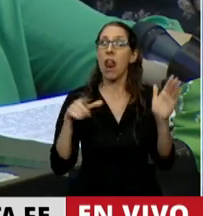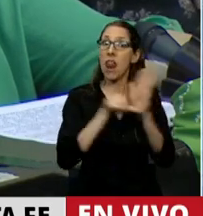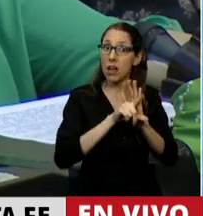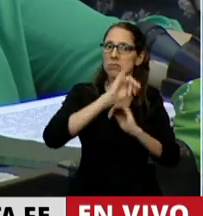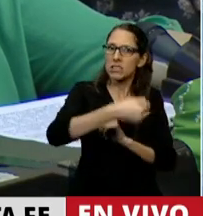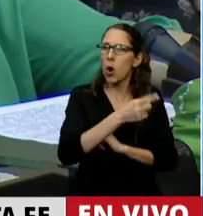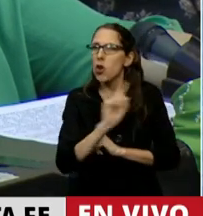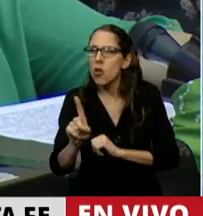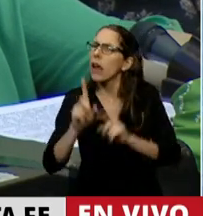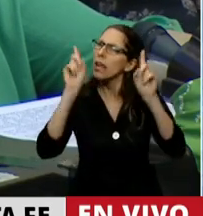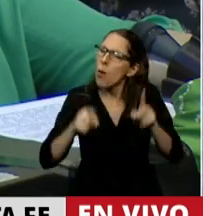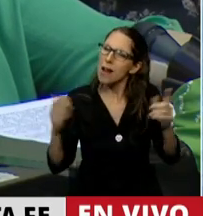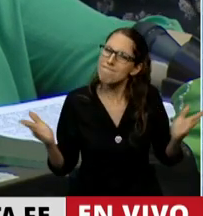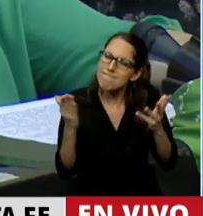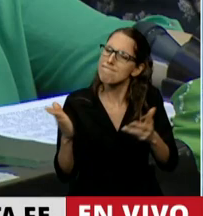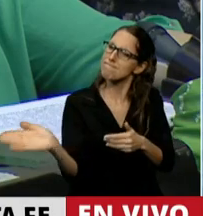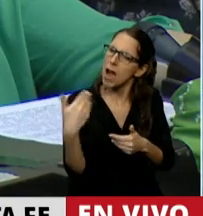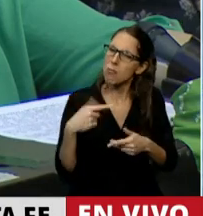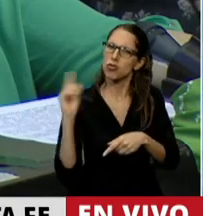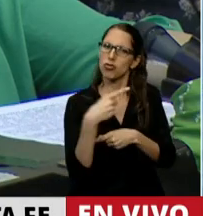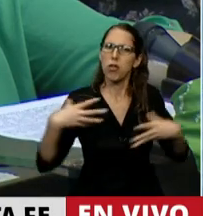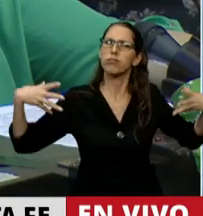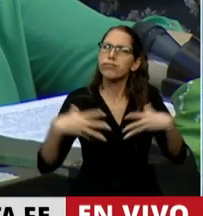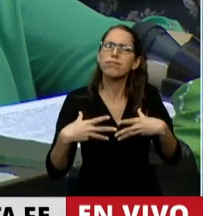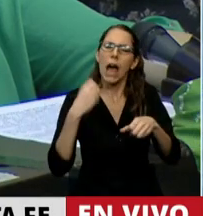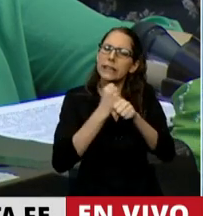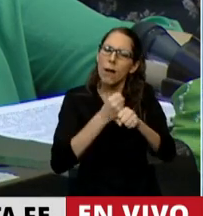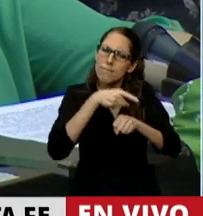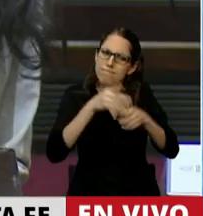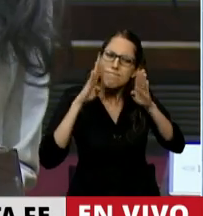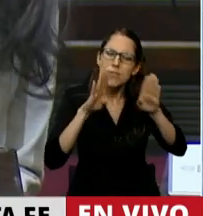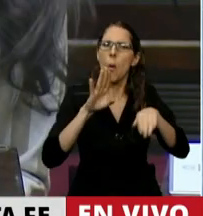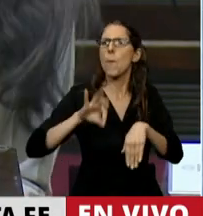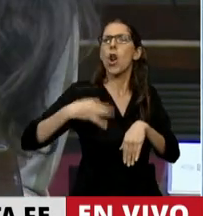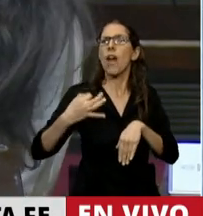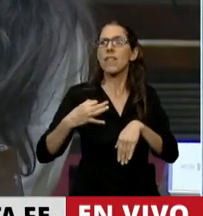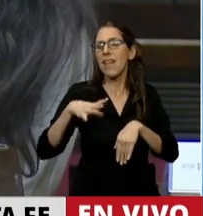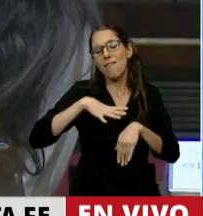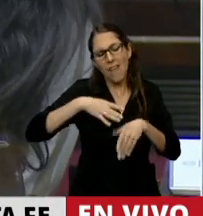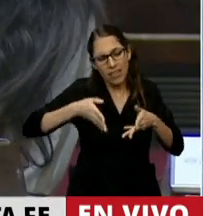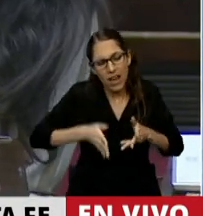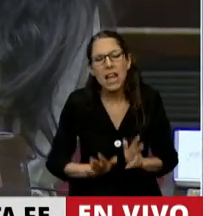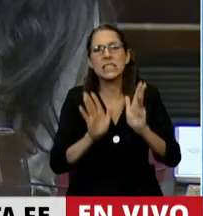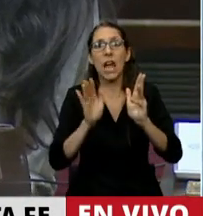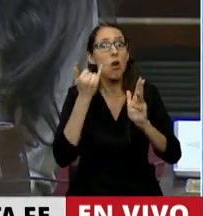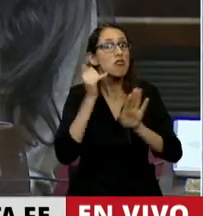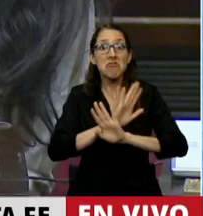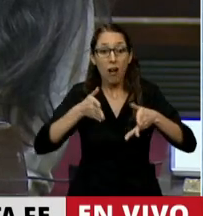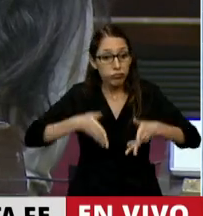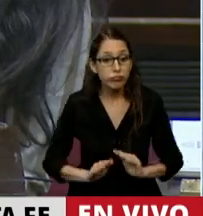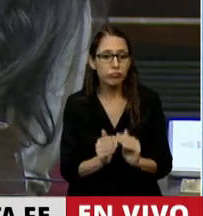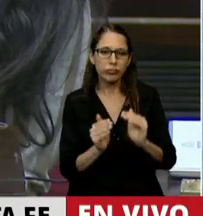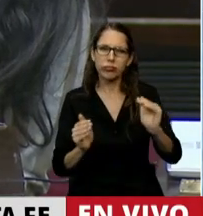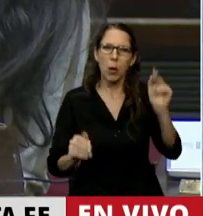a trabajar por la vida que no nació, por la vida nacida, por la inmoralidad de la indigencia